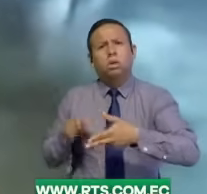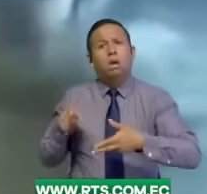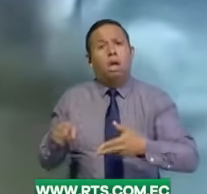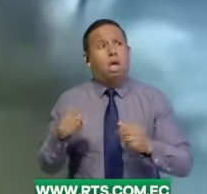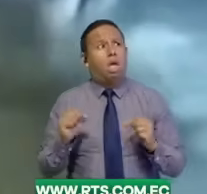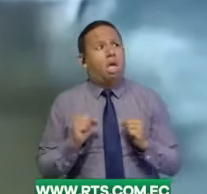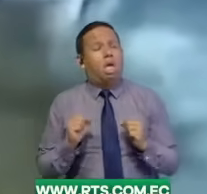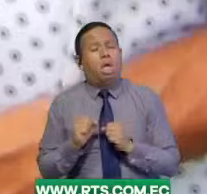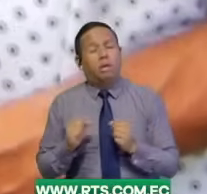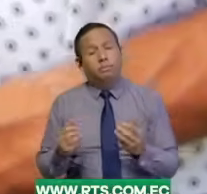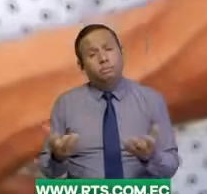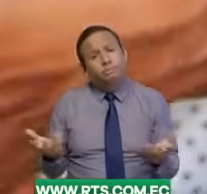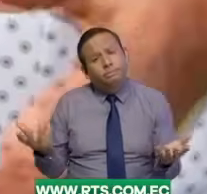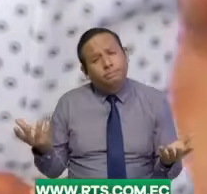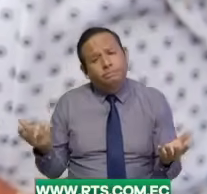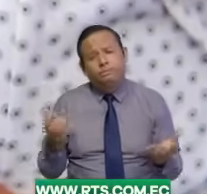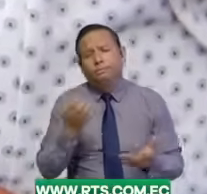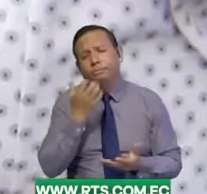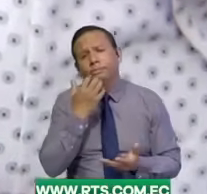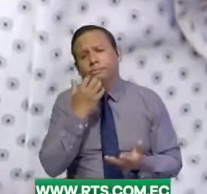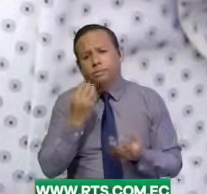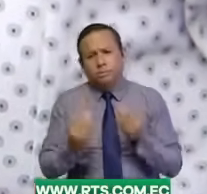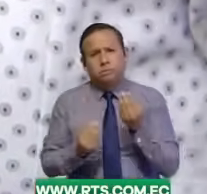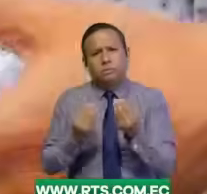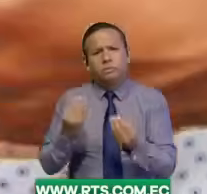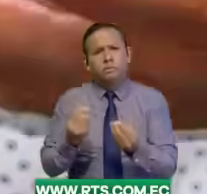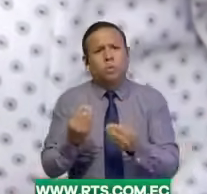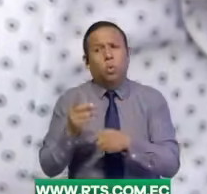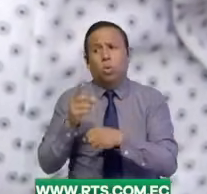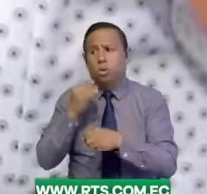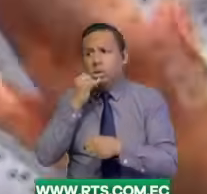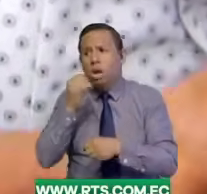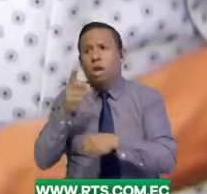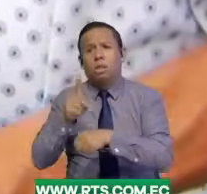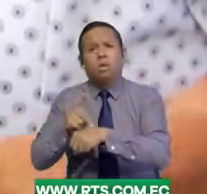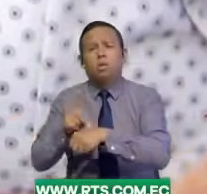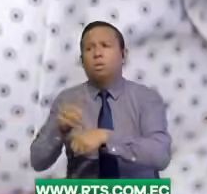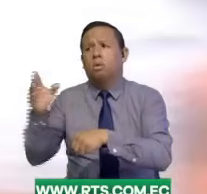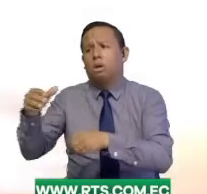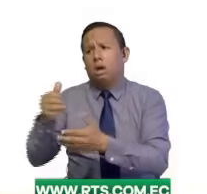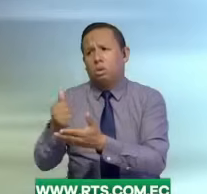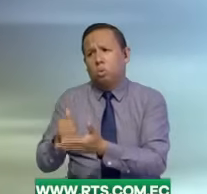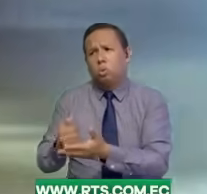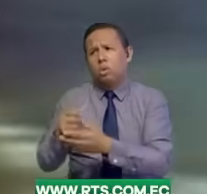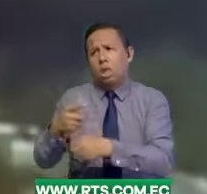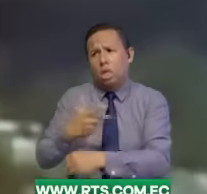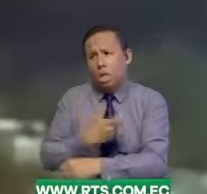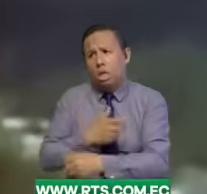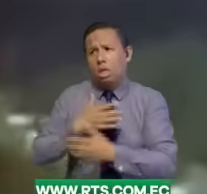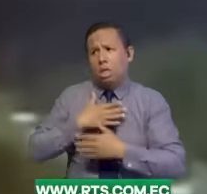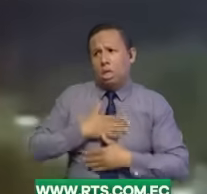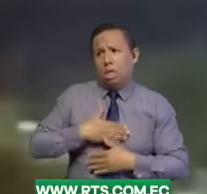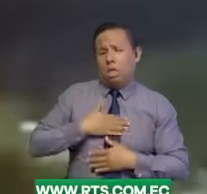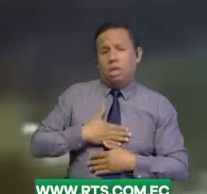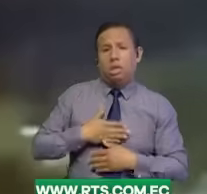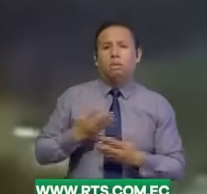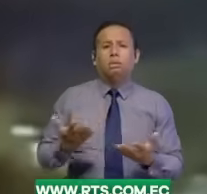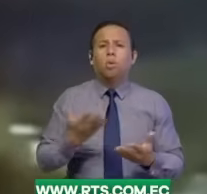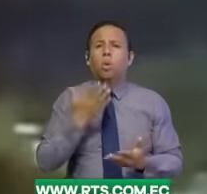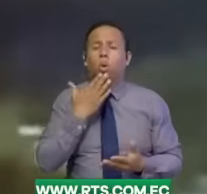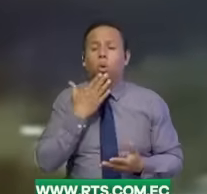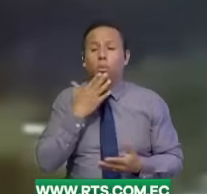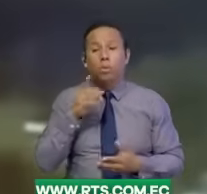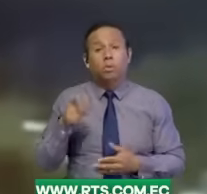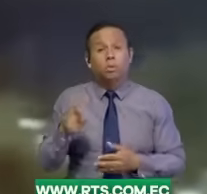asustándola. Obviamente tuvimos que llamar al doctor para darle un tranquilizante. En la emboscada cuenta que su yerno